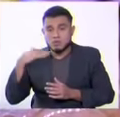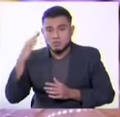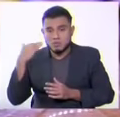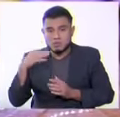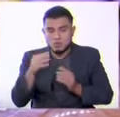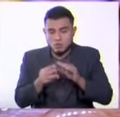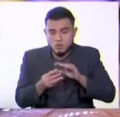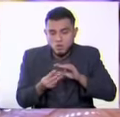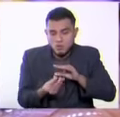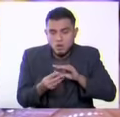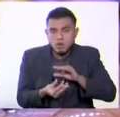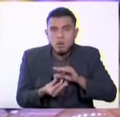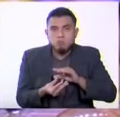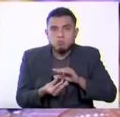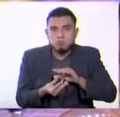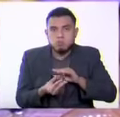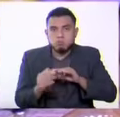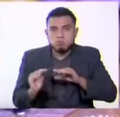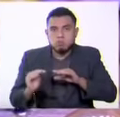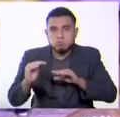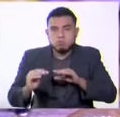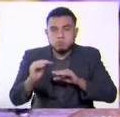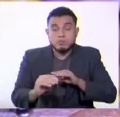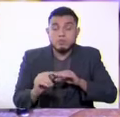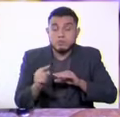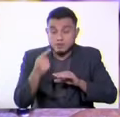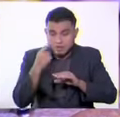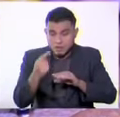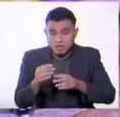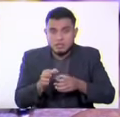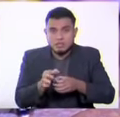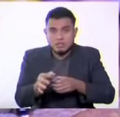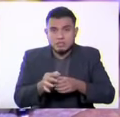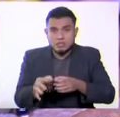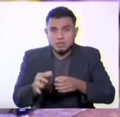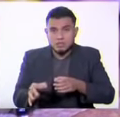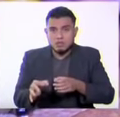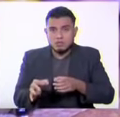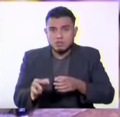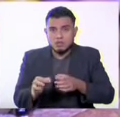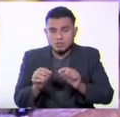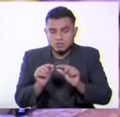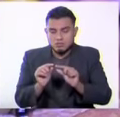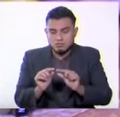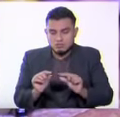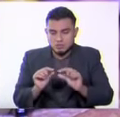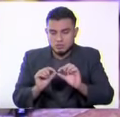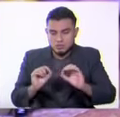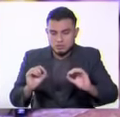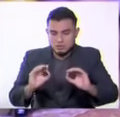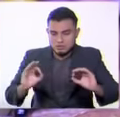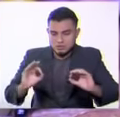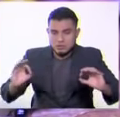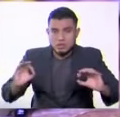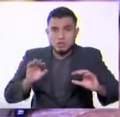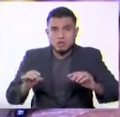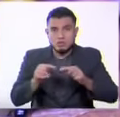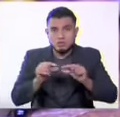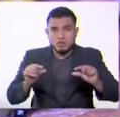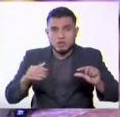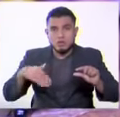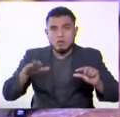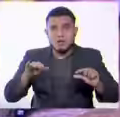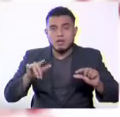de ranas observó que las células de estas se dividen en su eje más largo. Esto